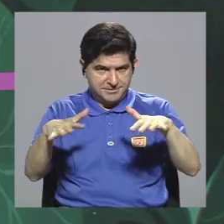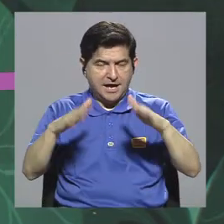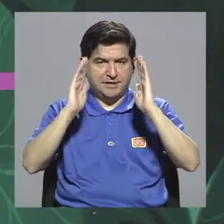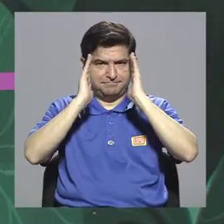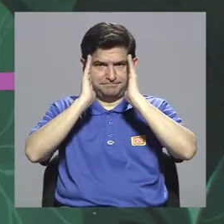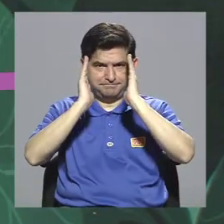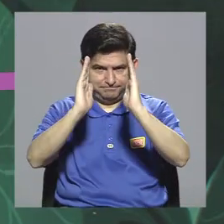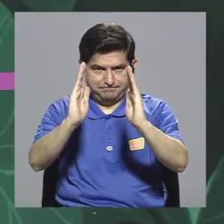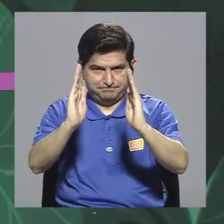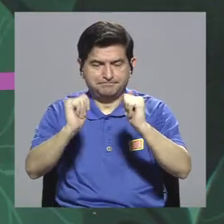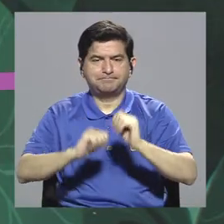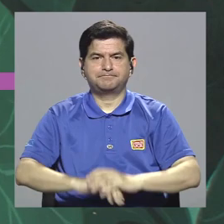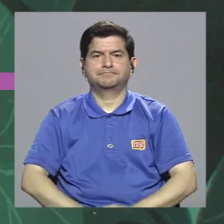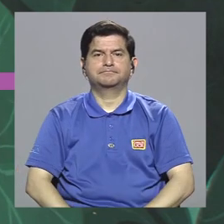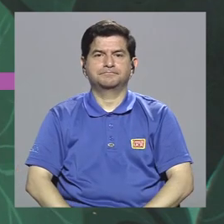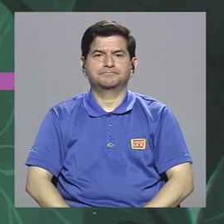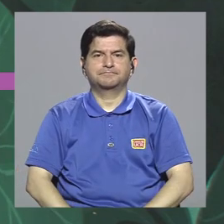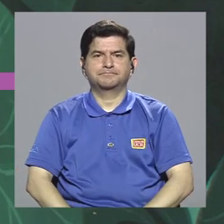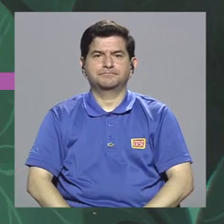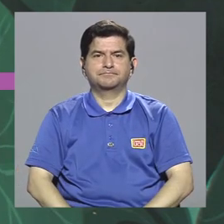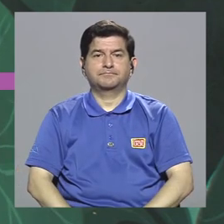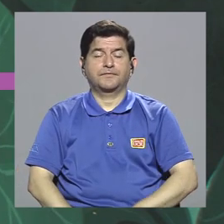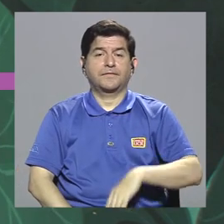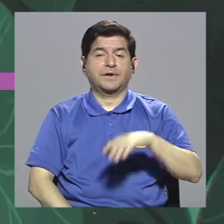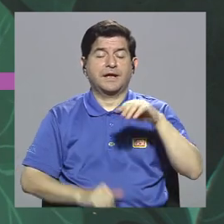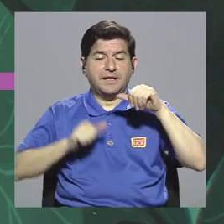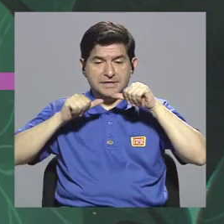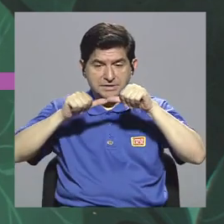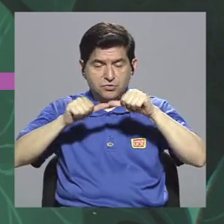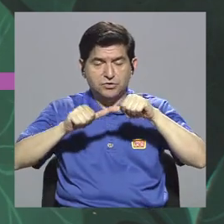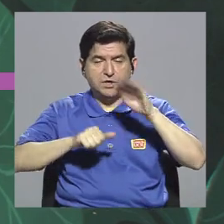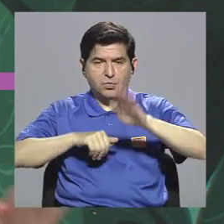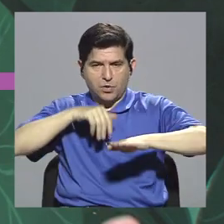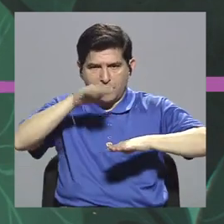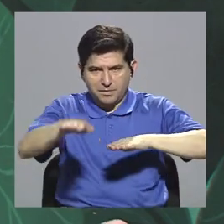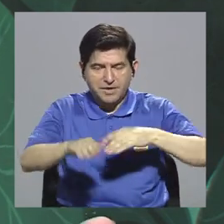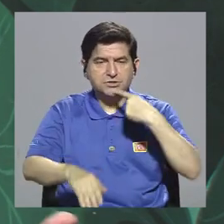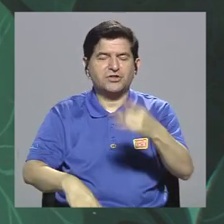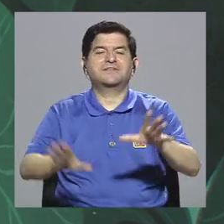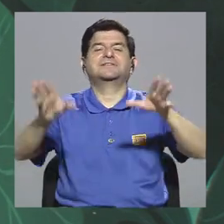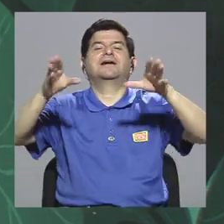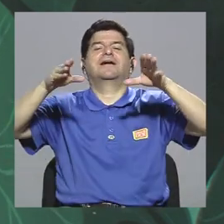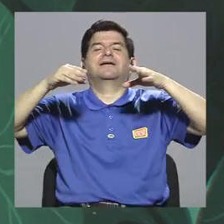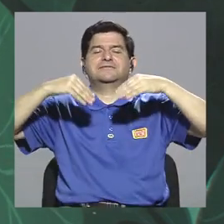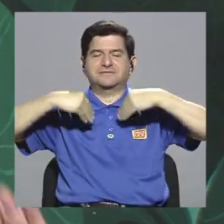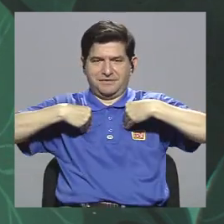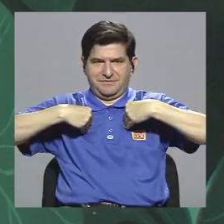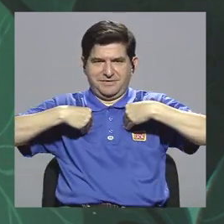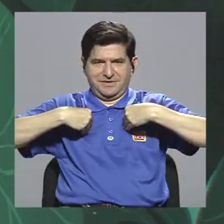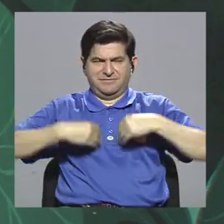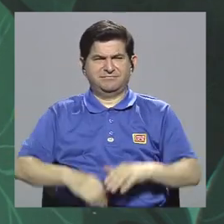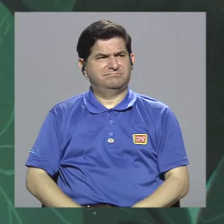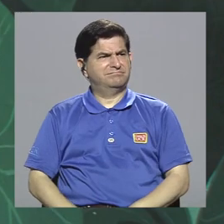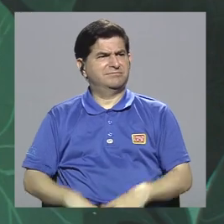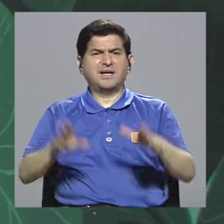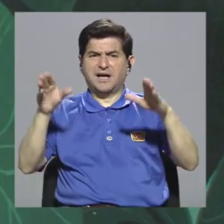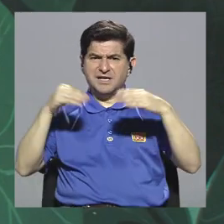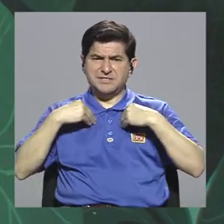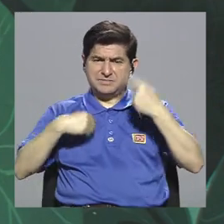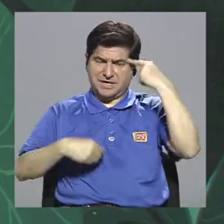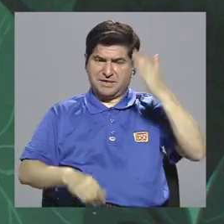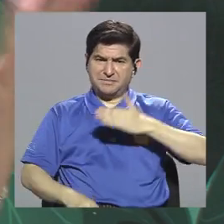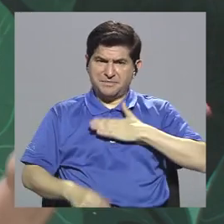¿verdad? Y uno de los pasos de la campaña dice acepte, y era eso que les decía ahora, aceptar que lo que para mí es